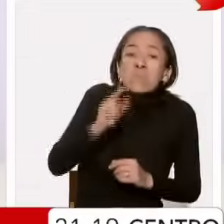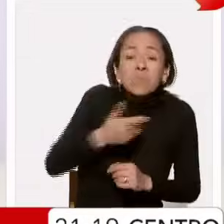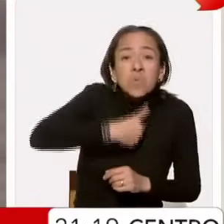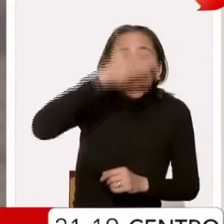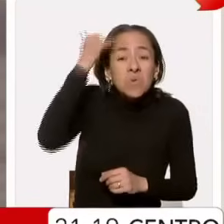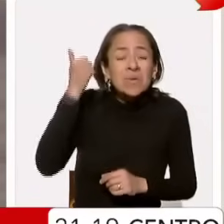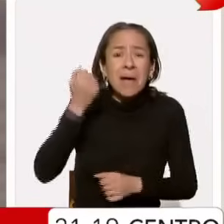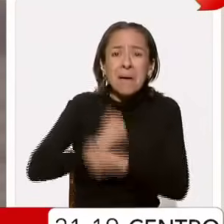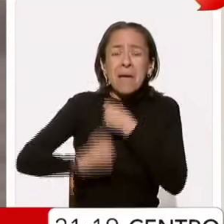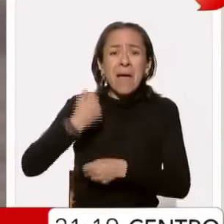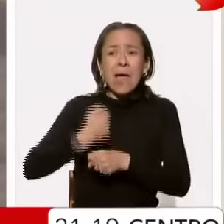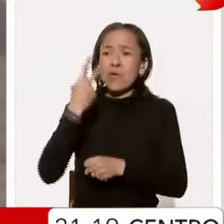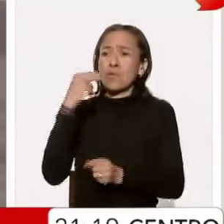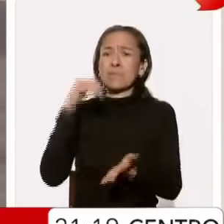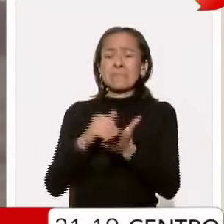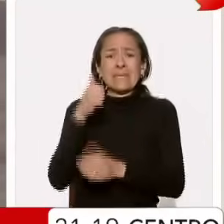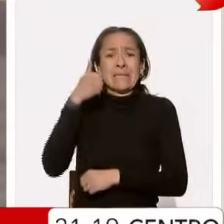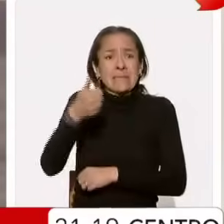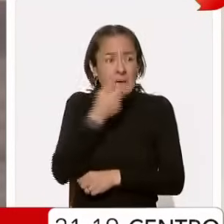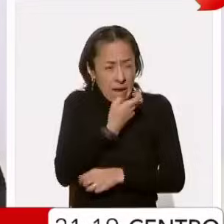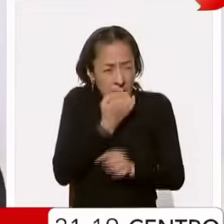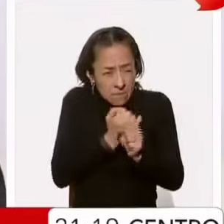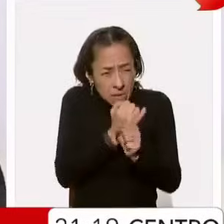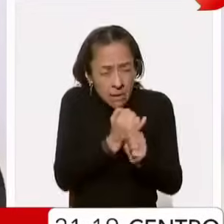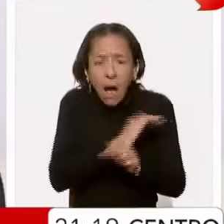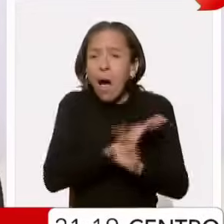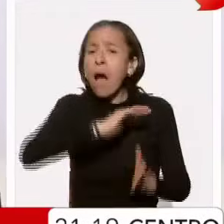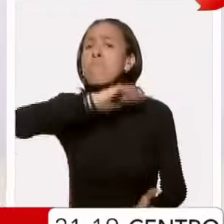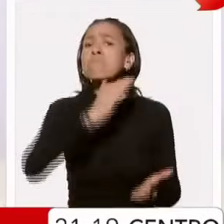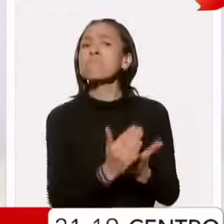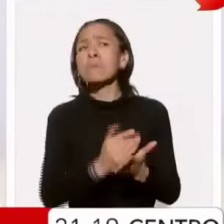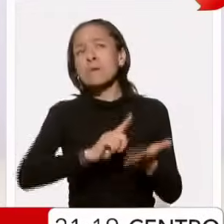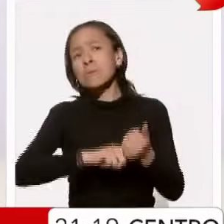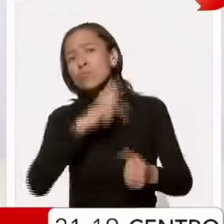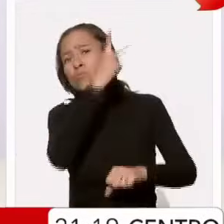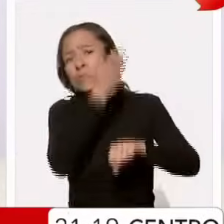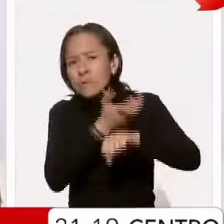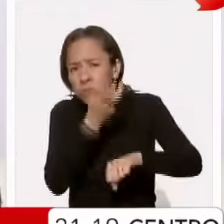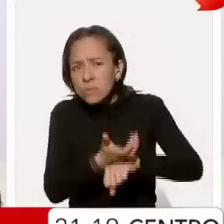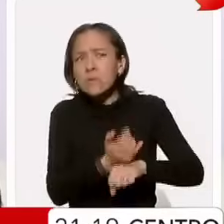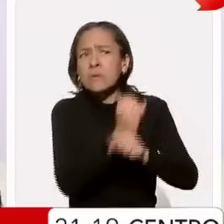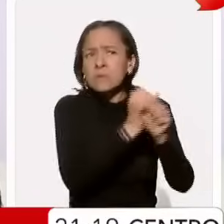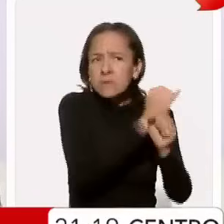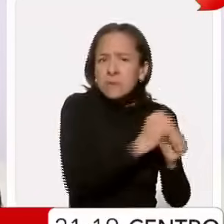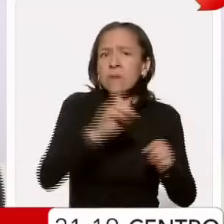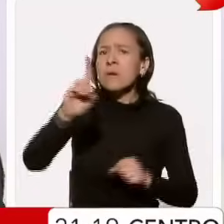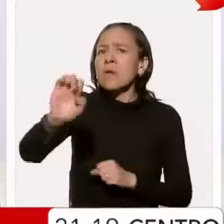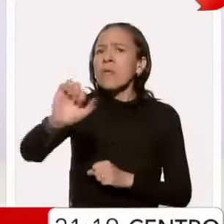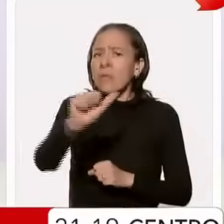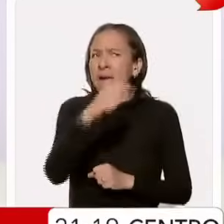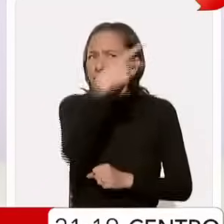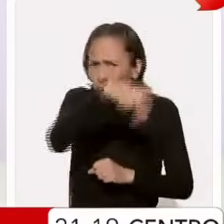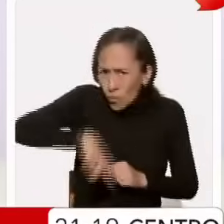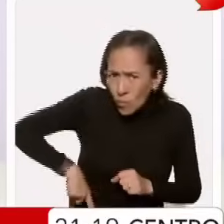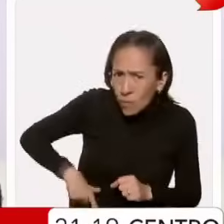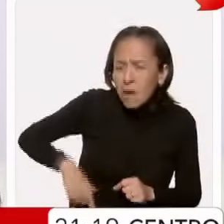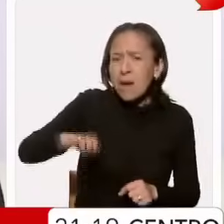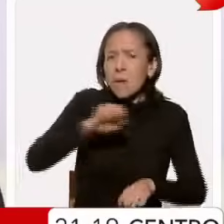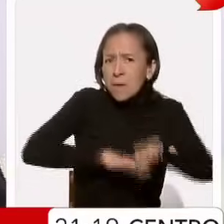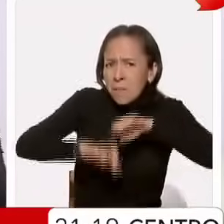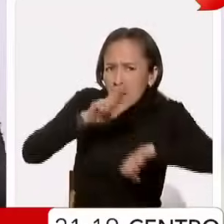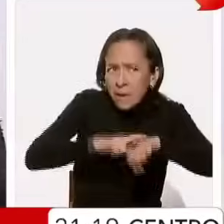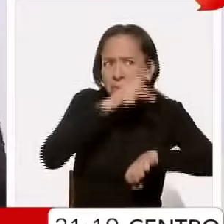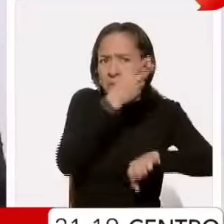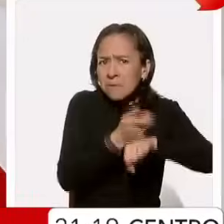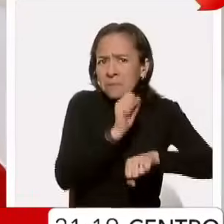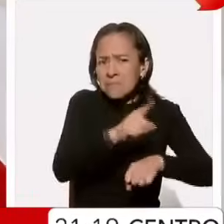años terminó la investigación y que las autoridades judiciales estadounidenses y la DEA y el propio gobierno de Estados Unidos y el embajador de Estados Unidos ya dijeron que no,